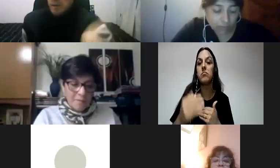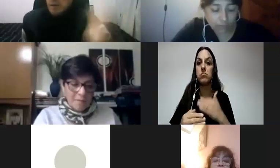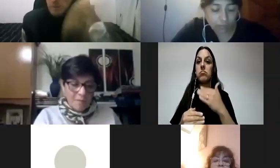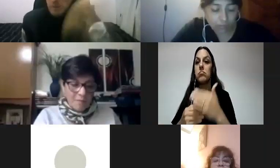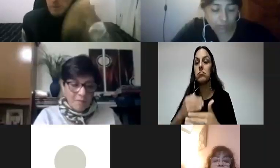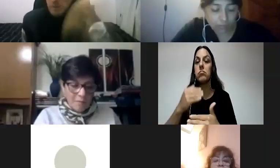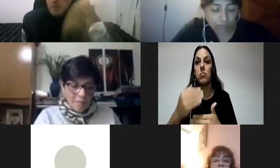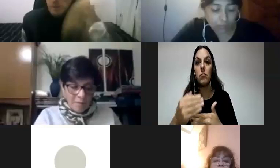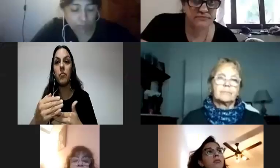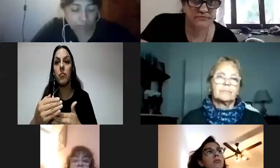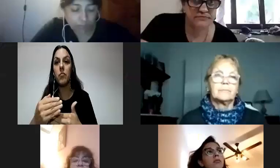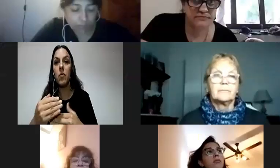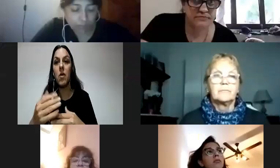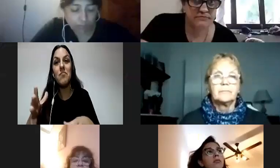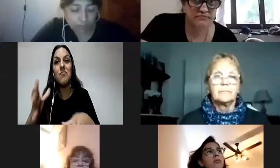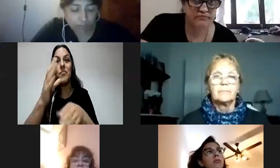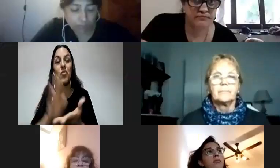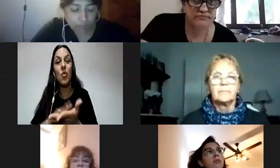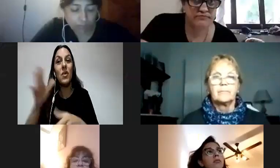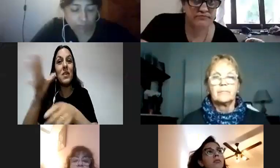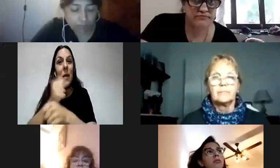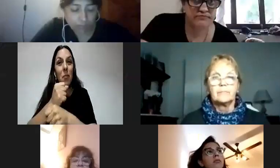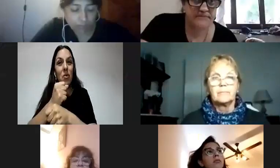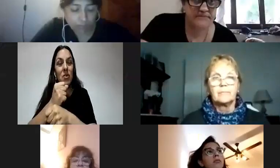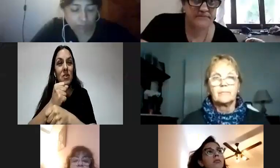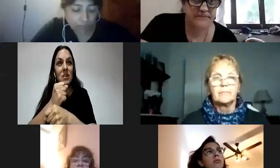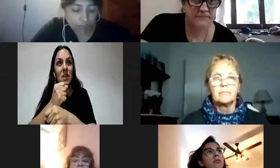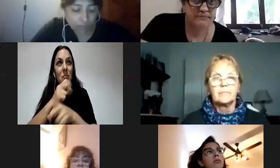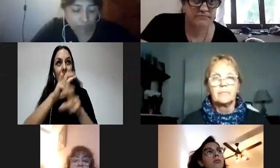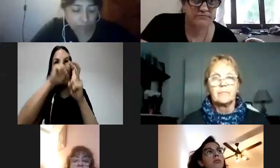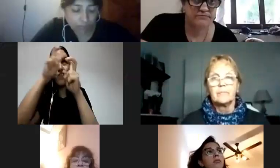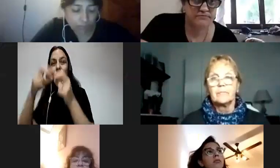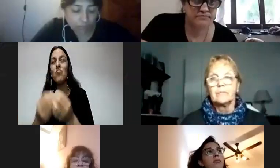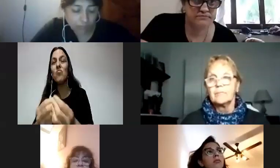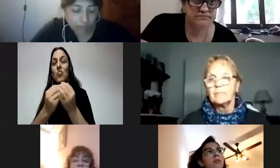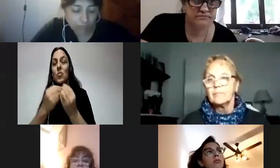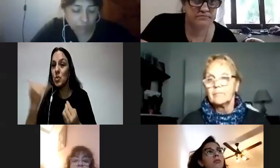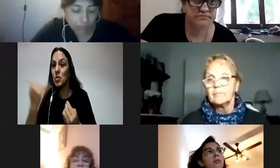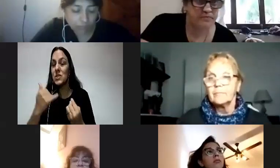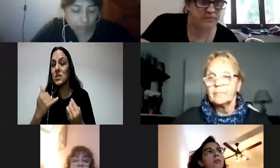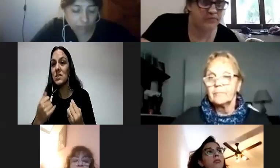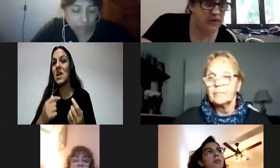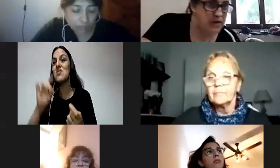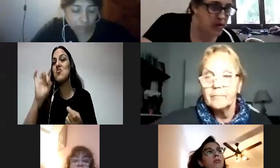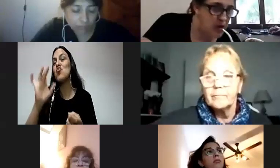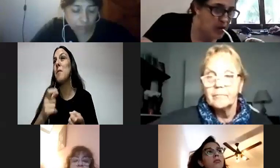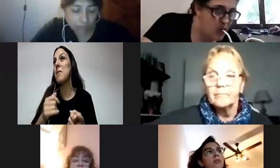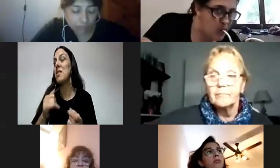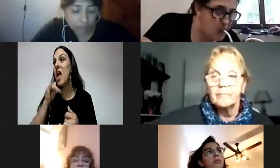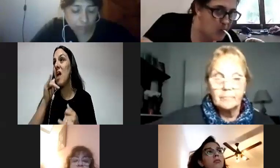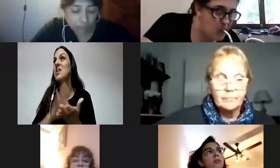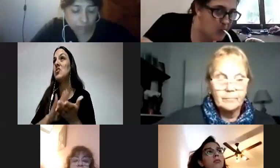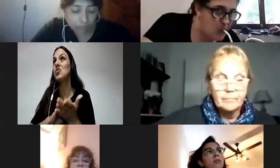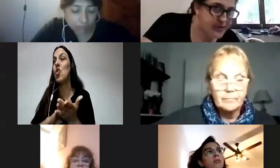de transporte es muy abarcativo y querer incluir municipios